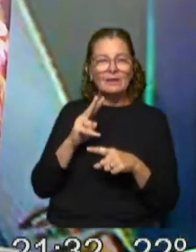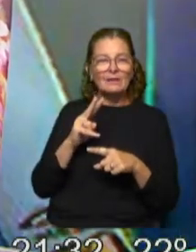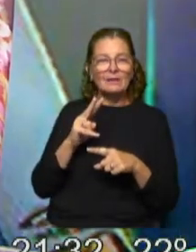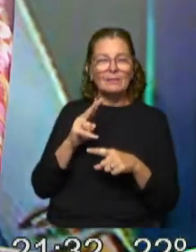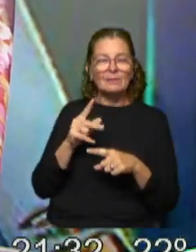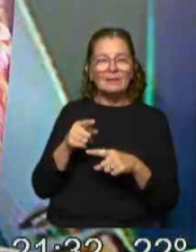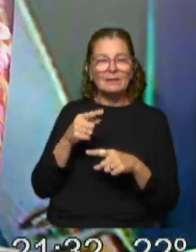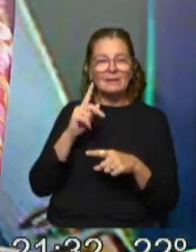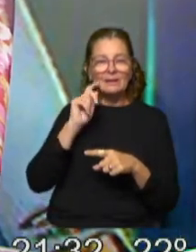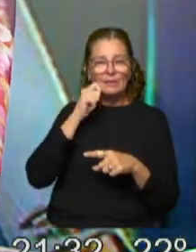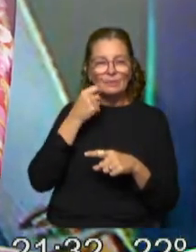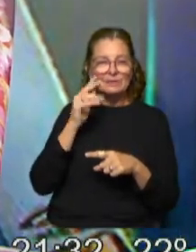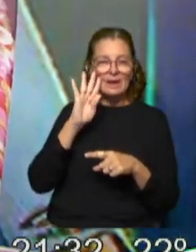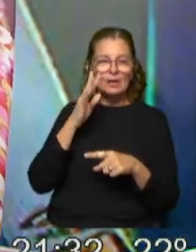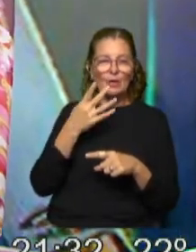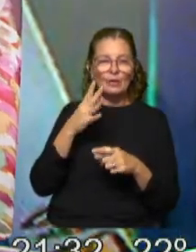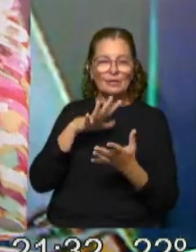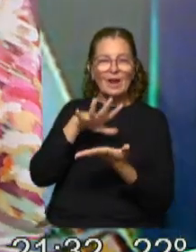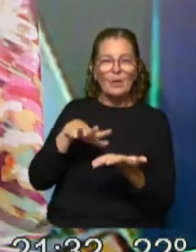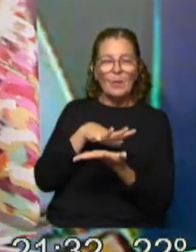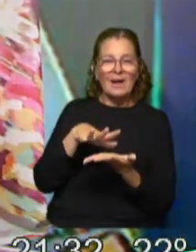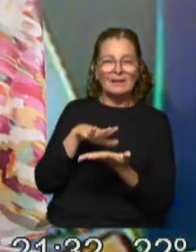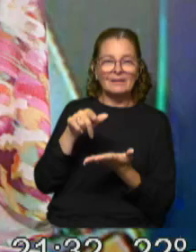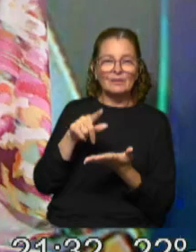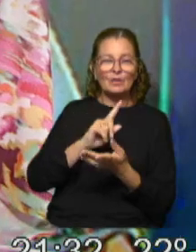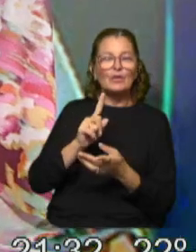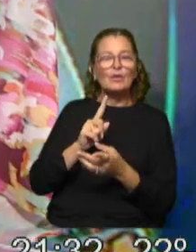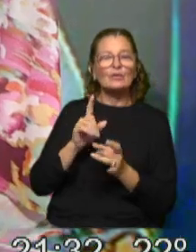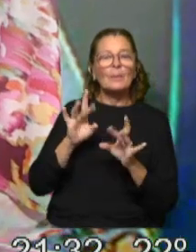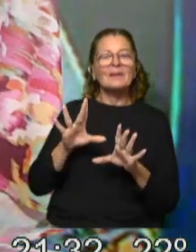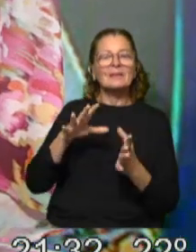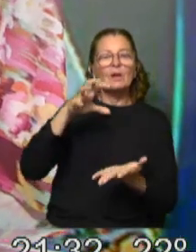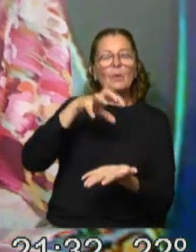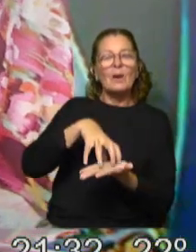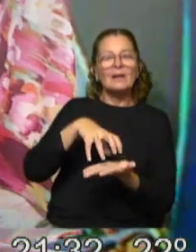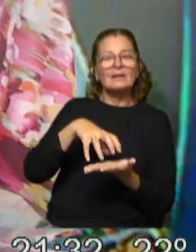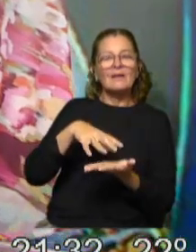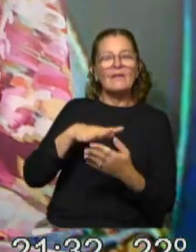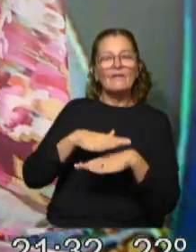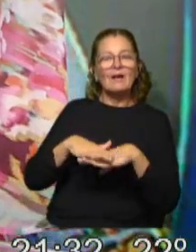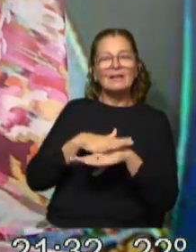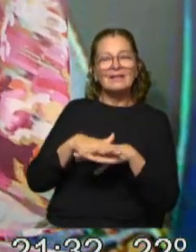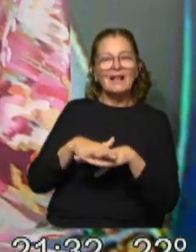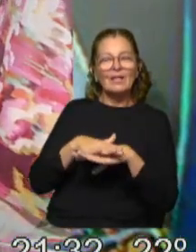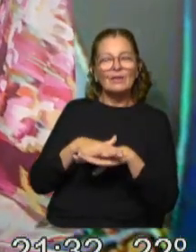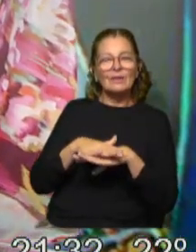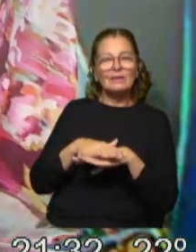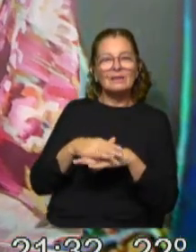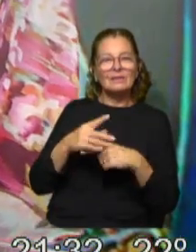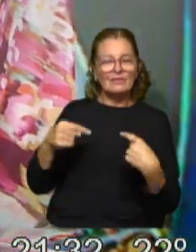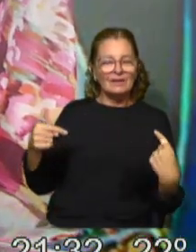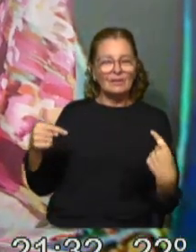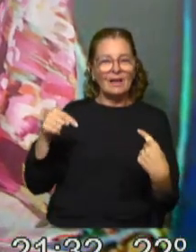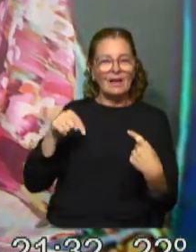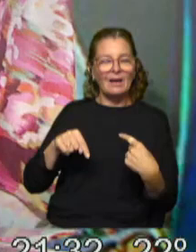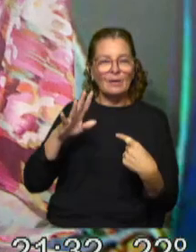algo y a uno le gusta reconocer los lugares. Sí, claro. Y no solo los lugares, sino también estar basado en nosotros, en nuestra idiosincrasia y en las cosas que pasan.